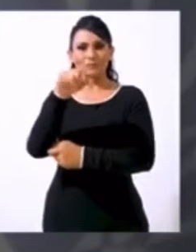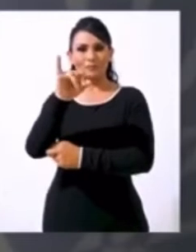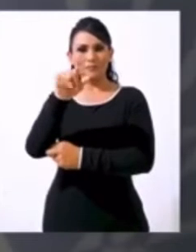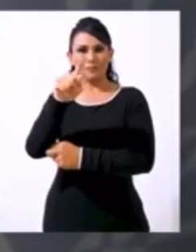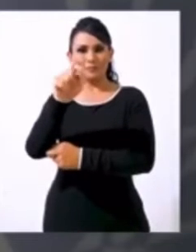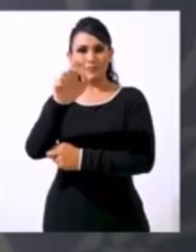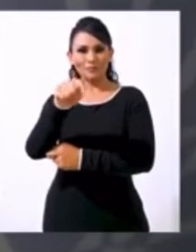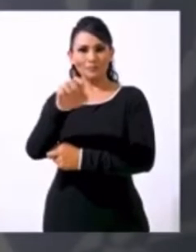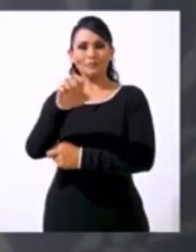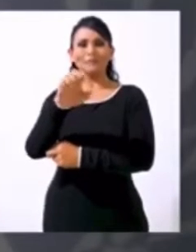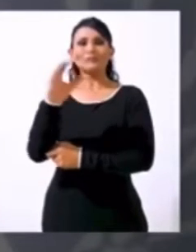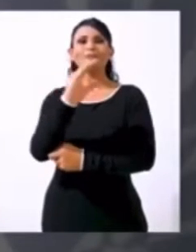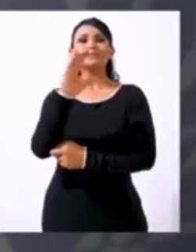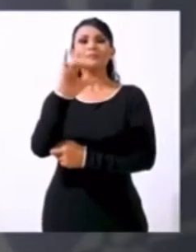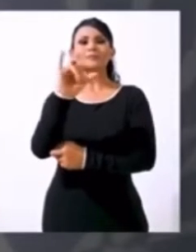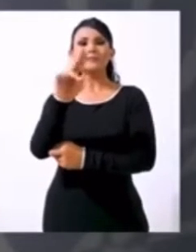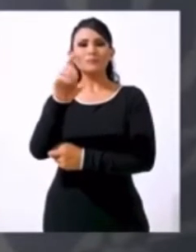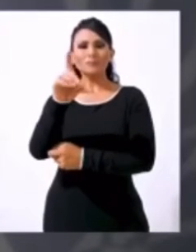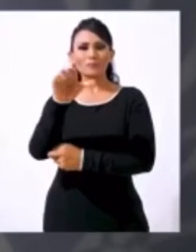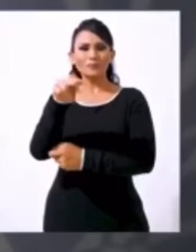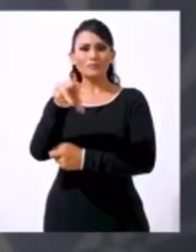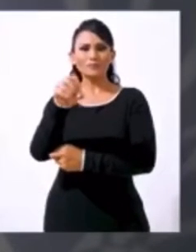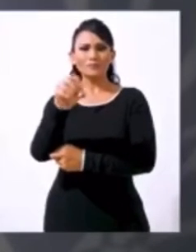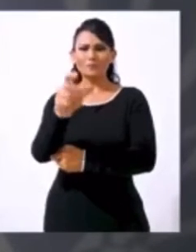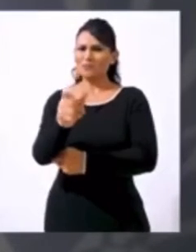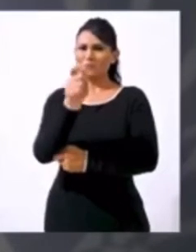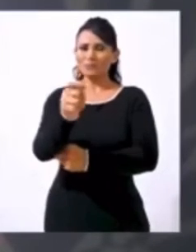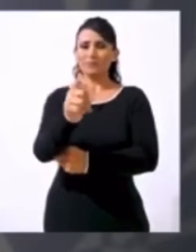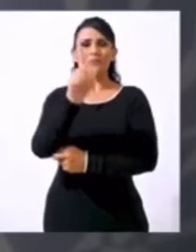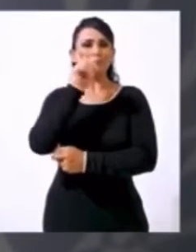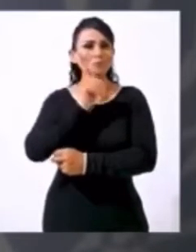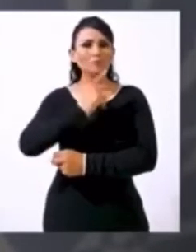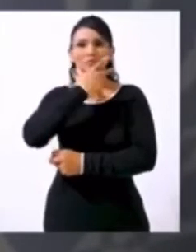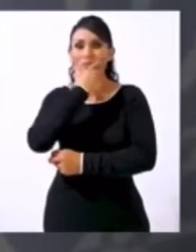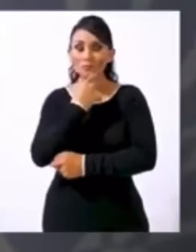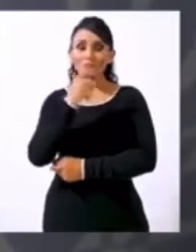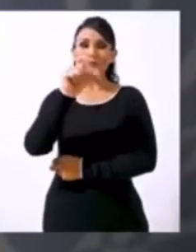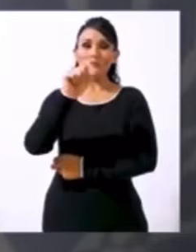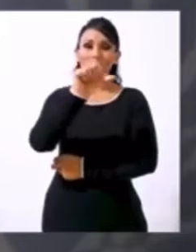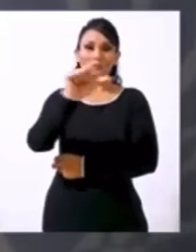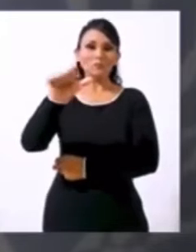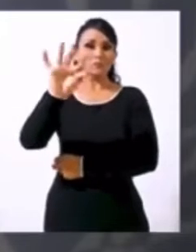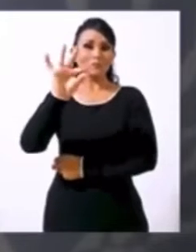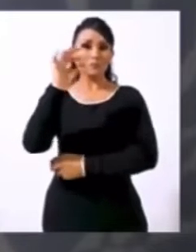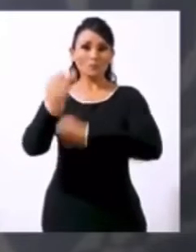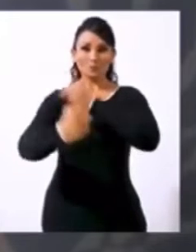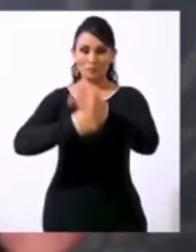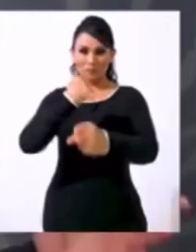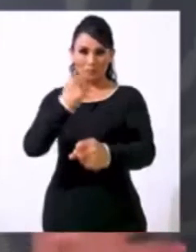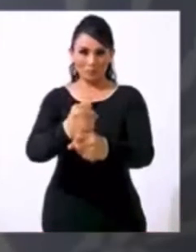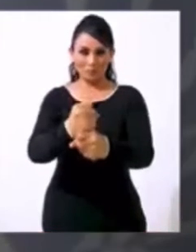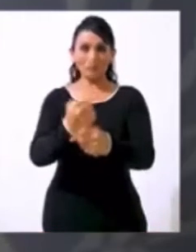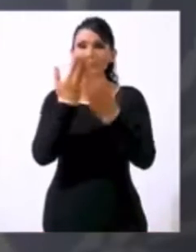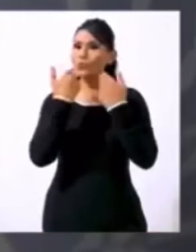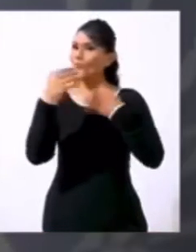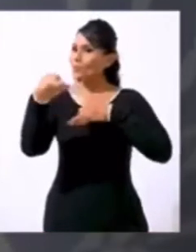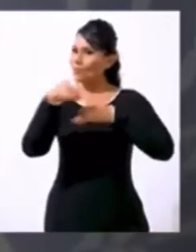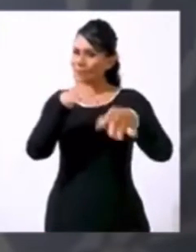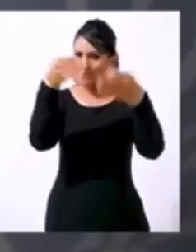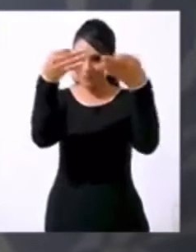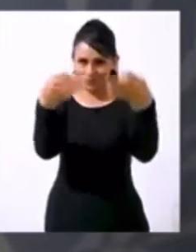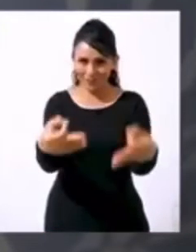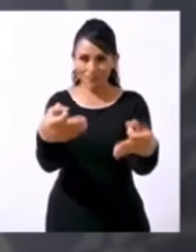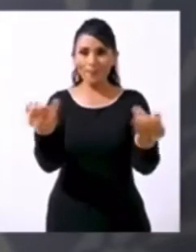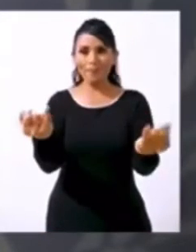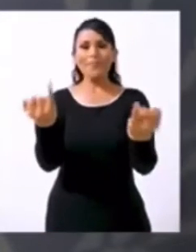de esta, mujeres y hombres de entre 20 y 40 años de edad, sin empleo formal y